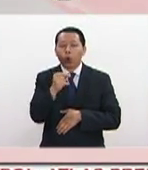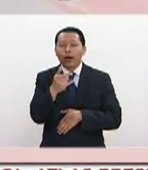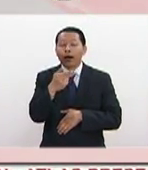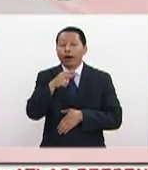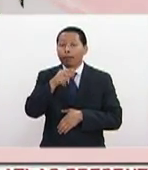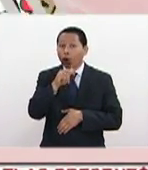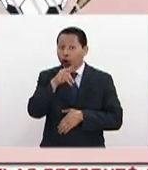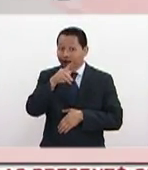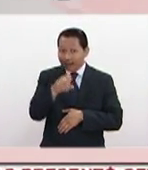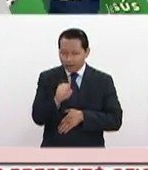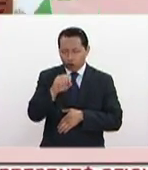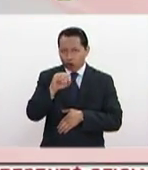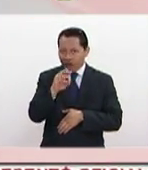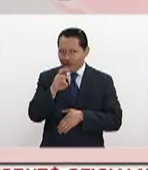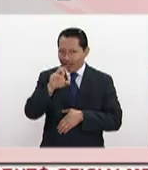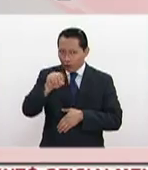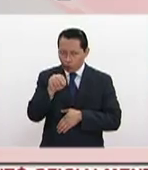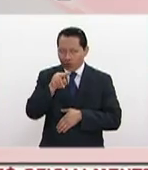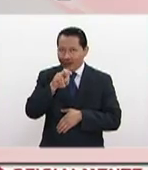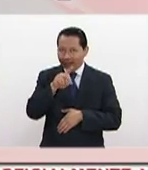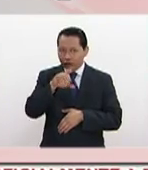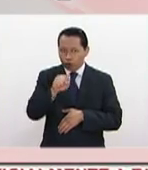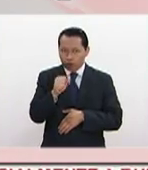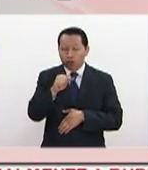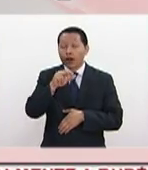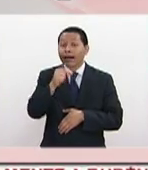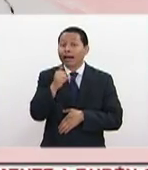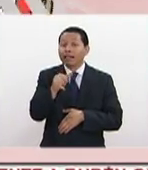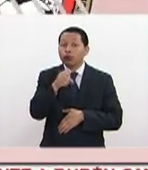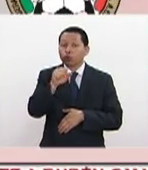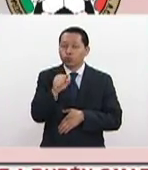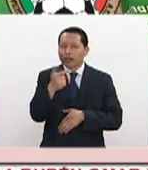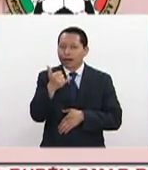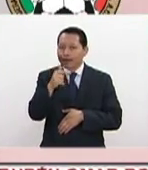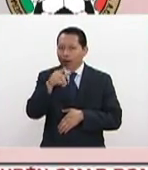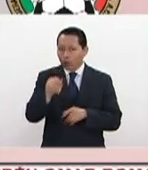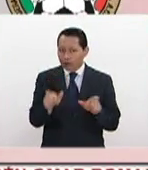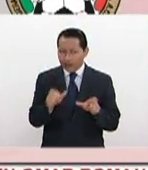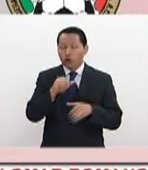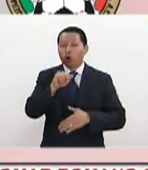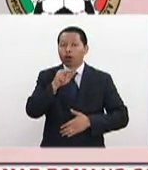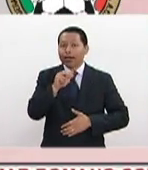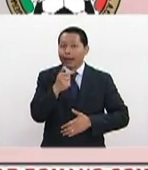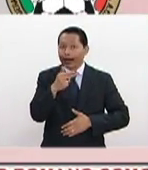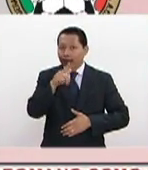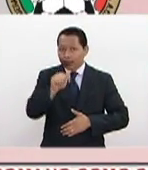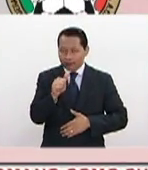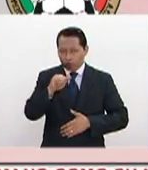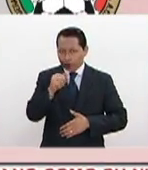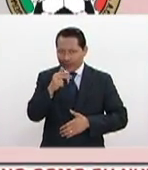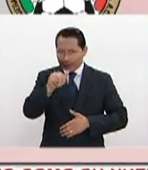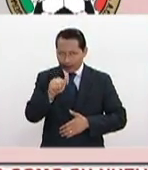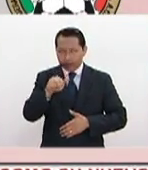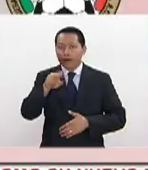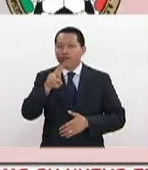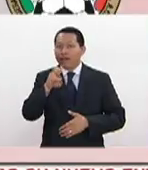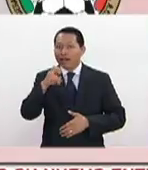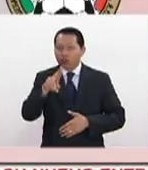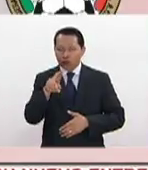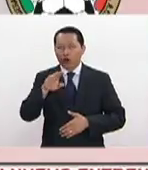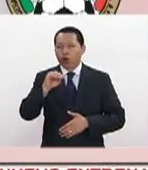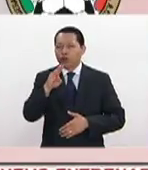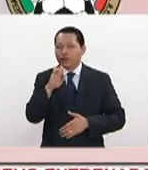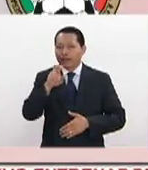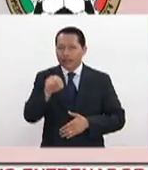Montes, Osvaldo Alanís, Edson Álvarez, Luis Rodríguez y Jesús Gallardo en la defensa. Jorge Hernández, Jonathan González, Víctor Guzmán,